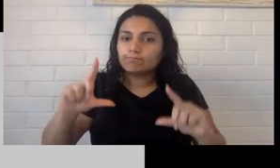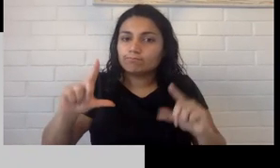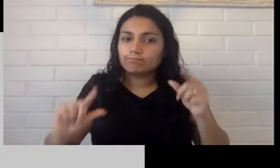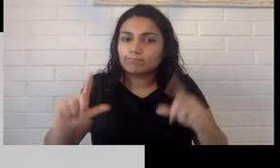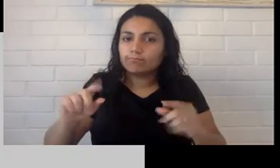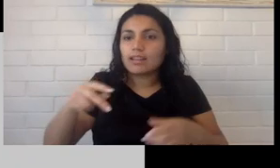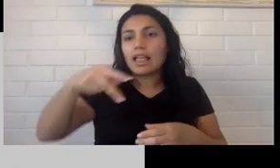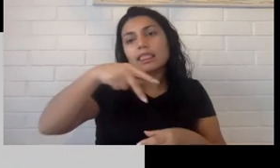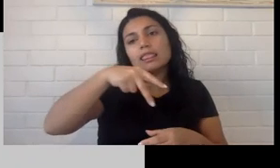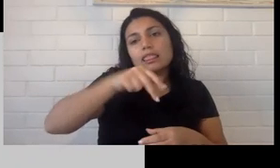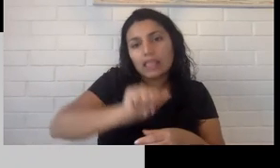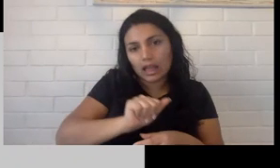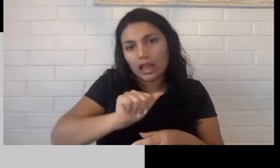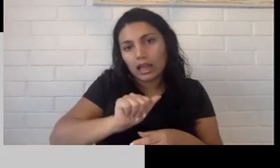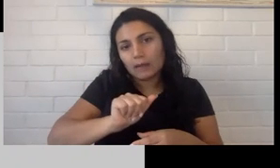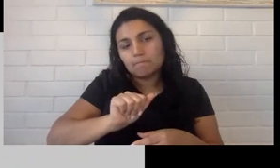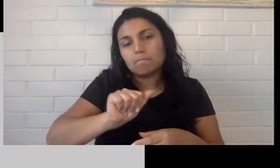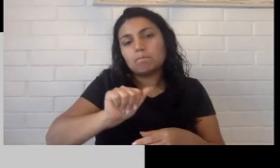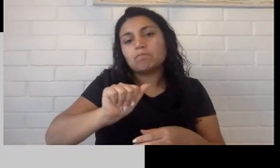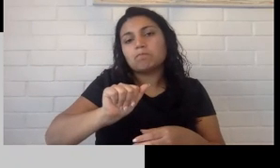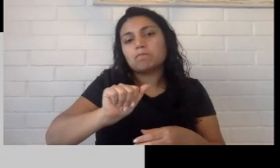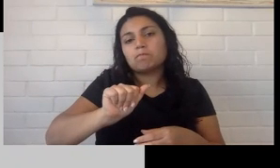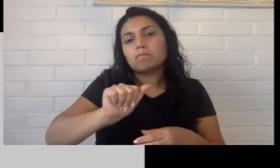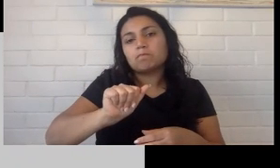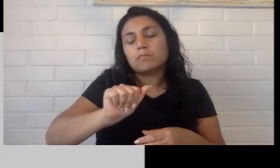el sodio y el cloruro más concentrado afuera,